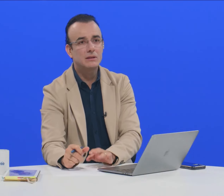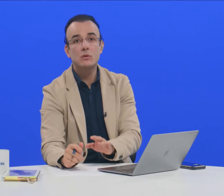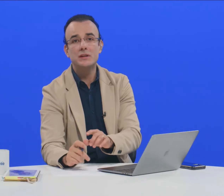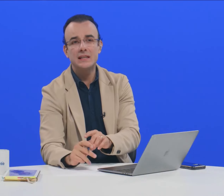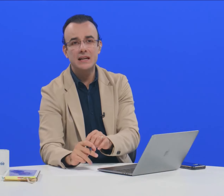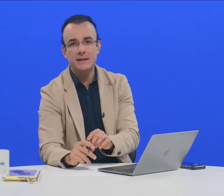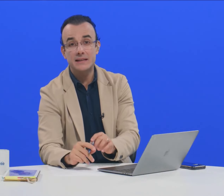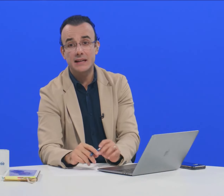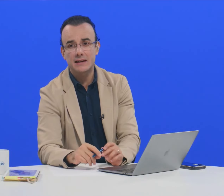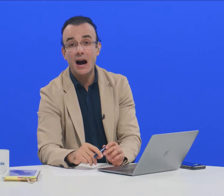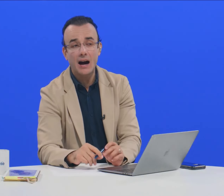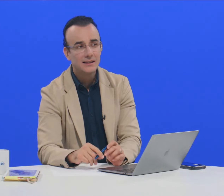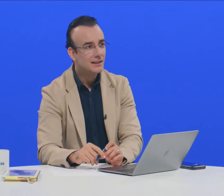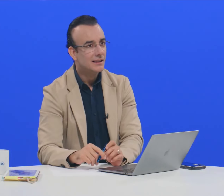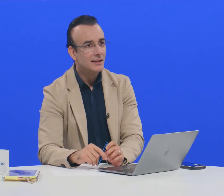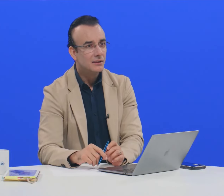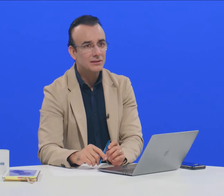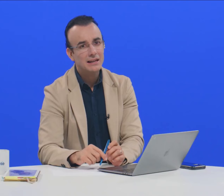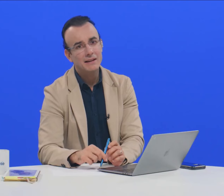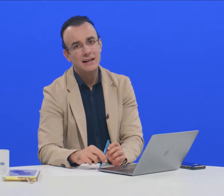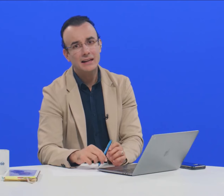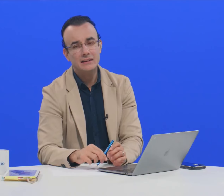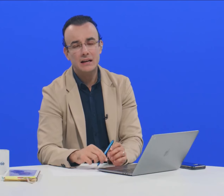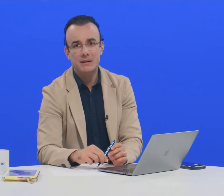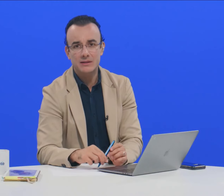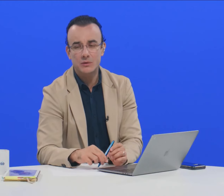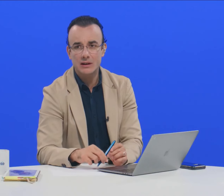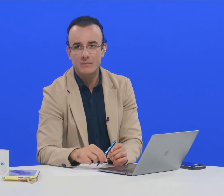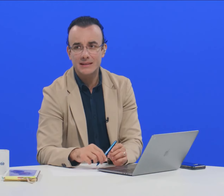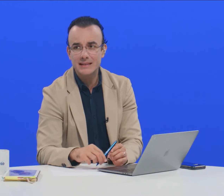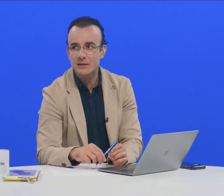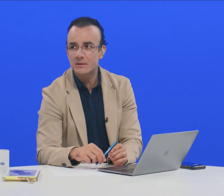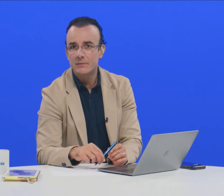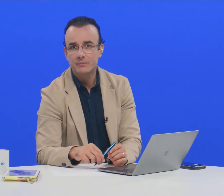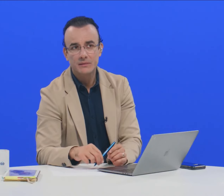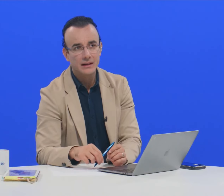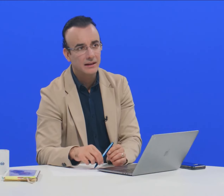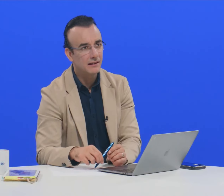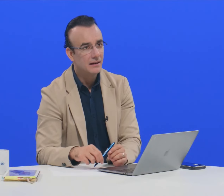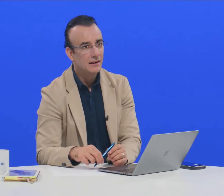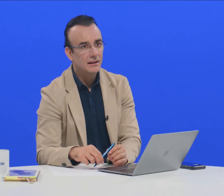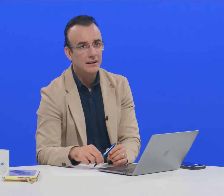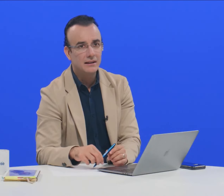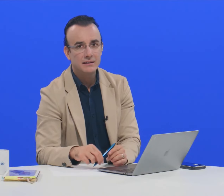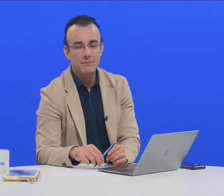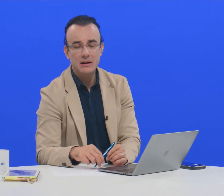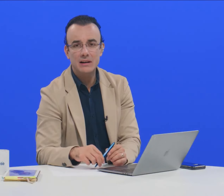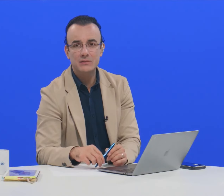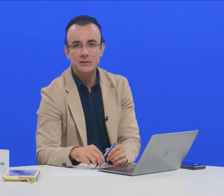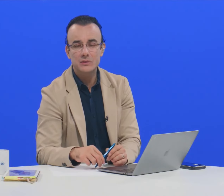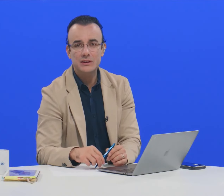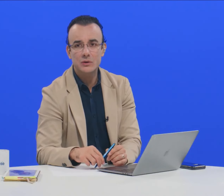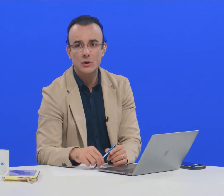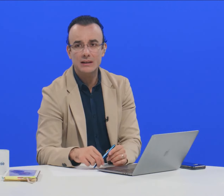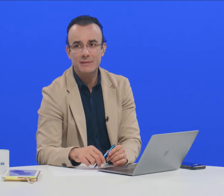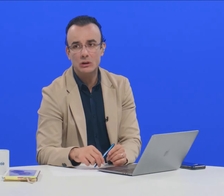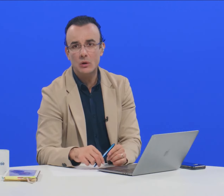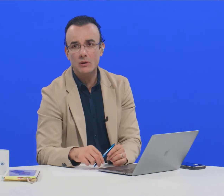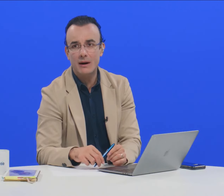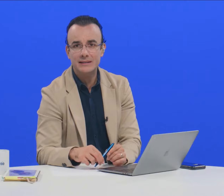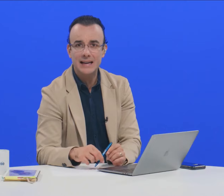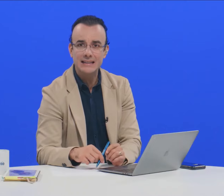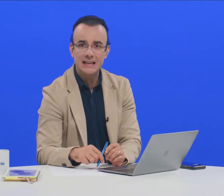vamos a hacer una oficina del bienestar. No se la vayan a querer traer para Sonora nomás esa, ¿no? De que cambiaron la Constitución de Sonora y